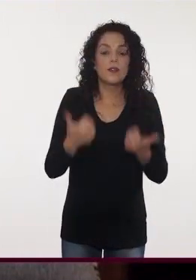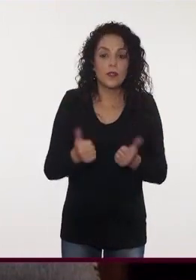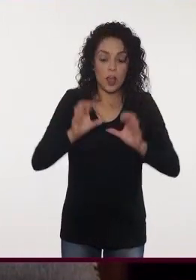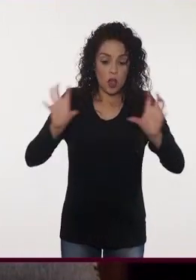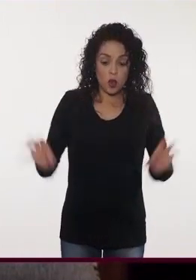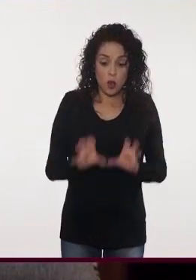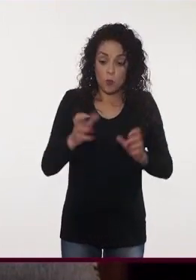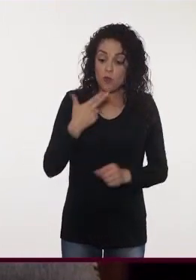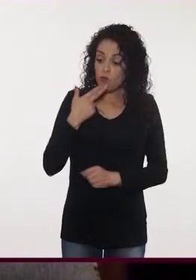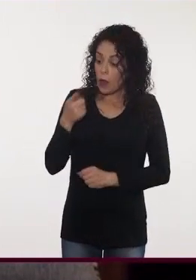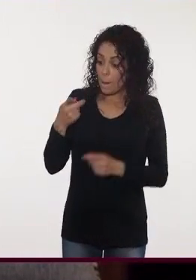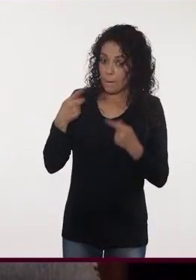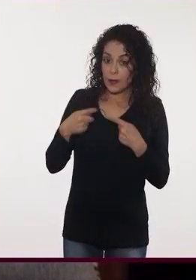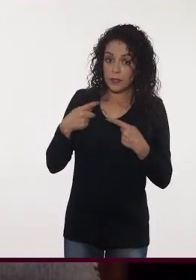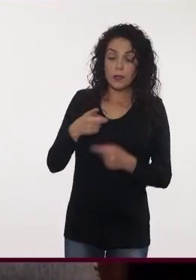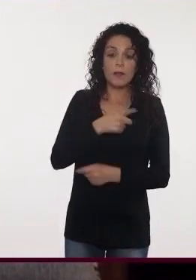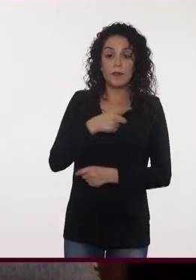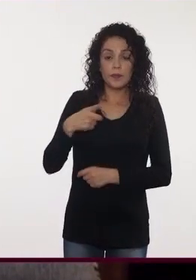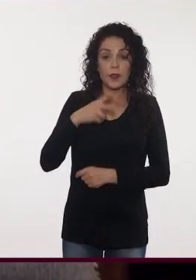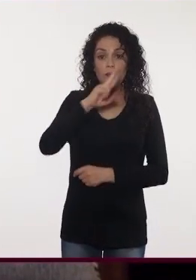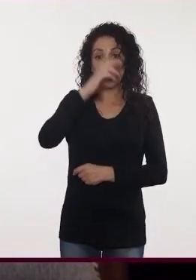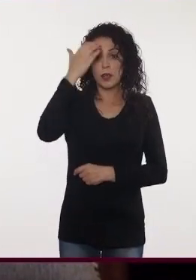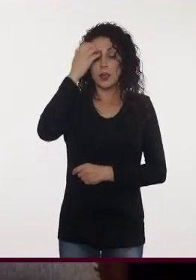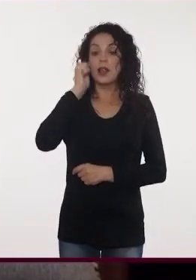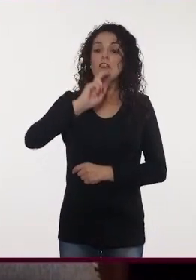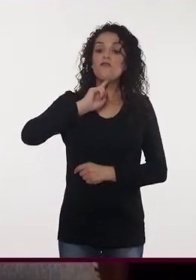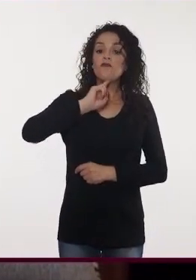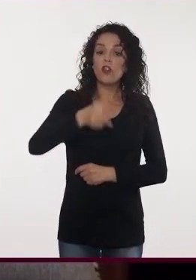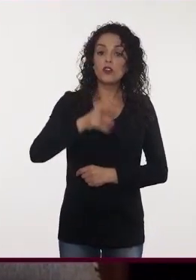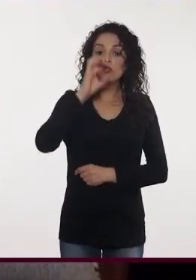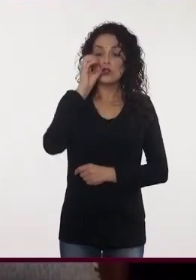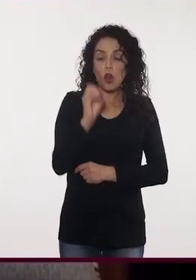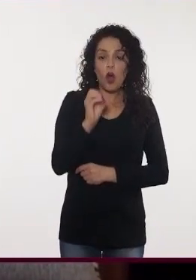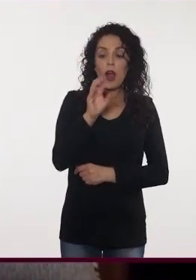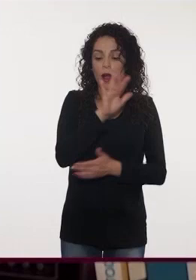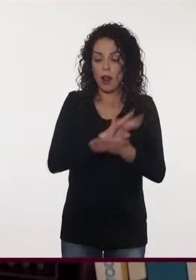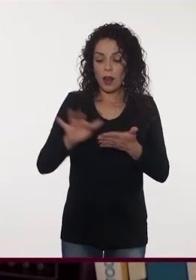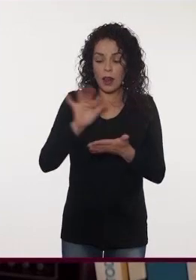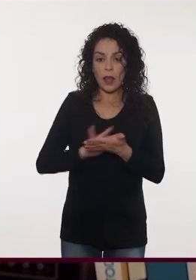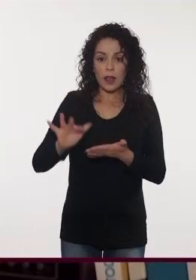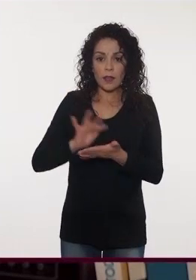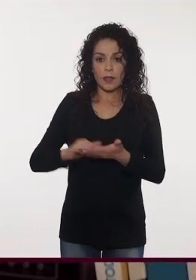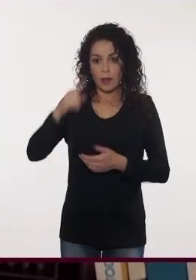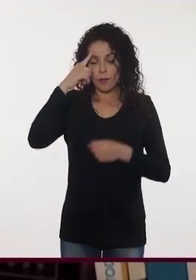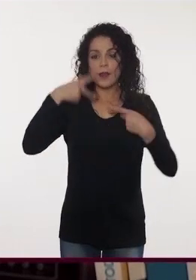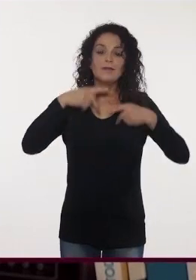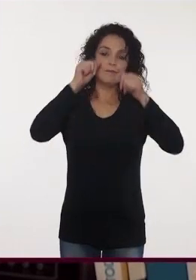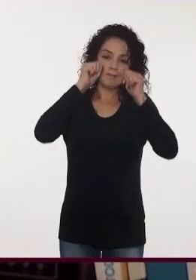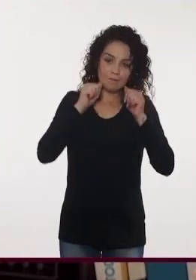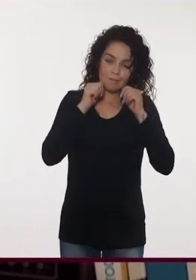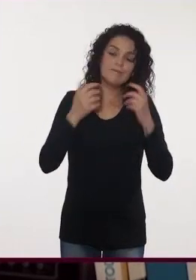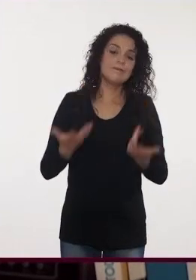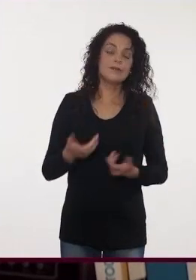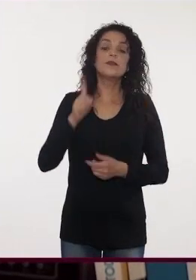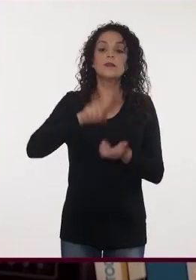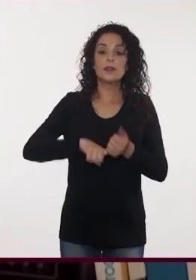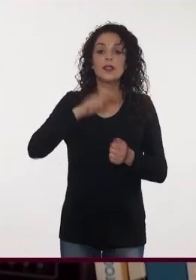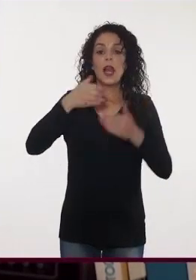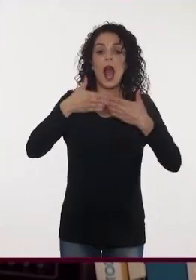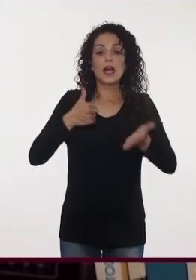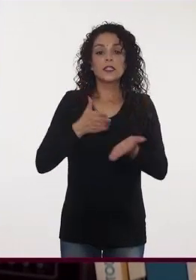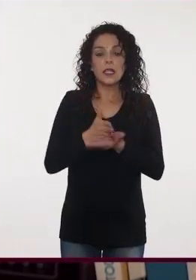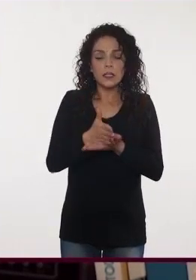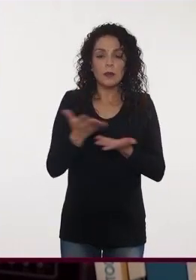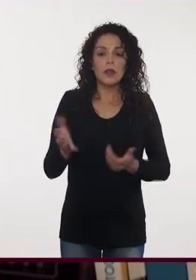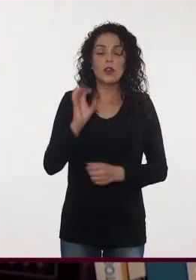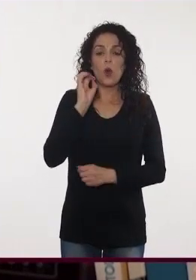estas personas tengan reconocimiento de voz o lectura inteligente de textos, opciones de accesibilidad visual o